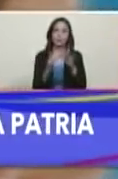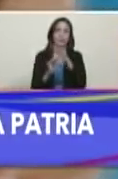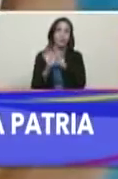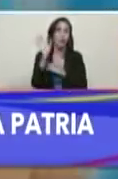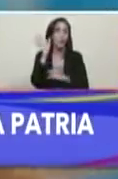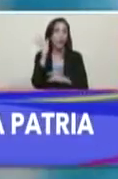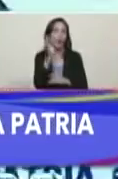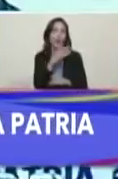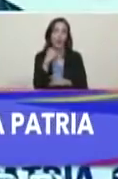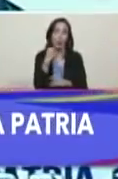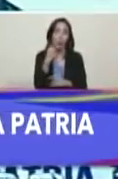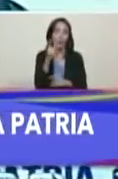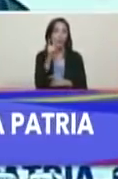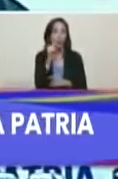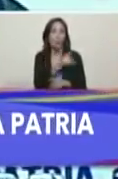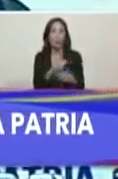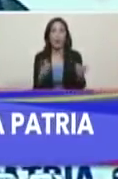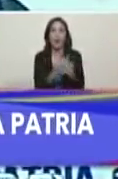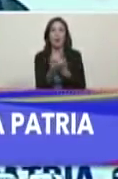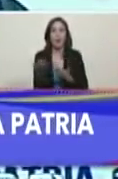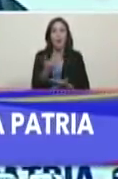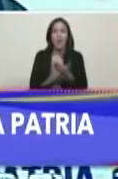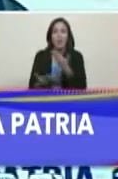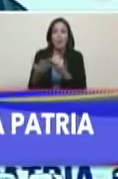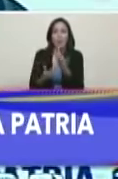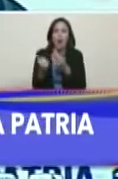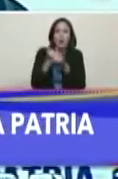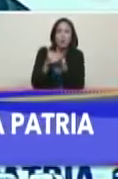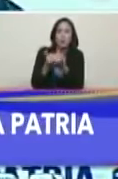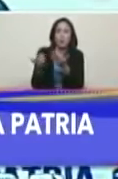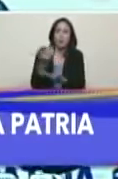joven. Va directo sin intermediarios, sin gestores.